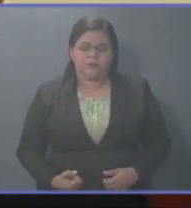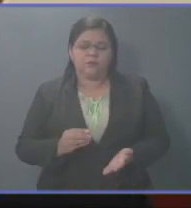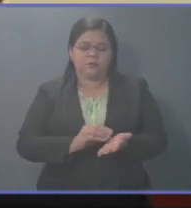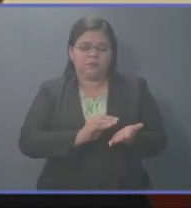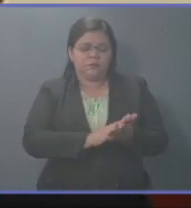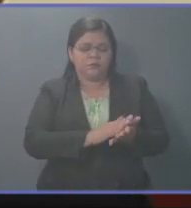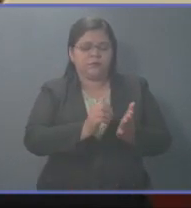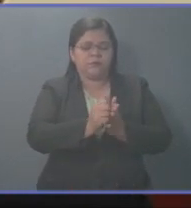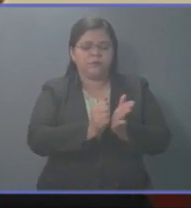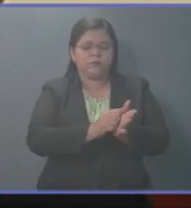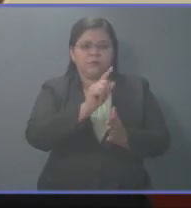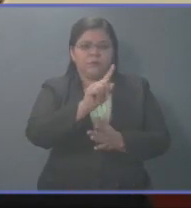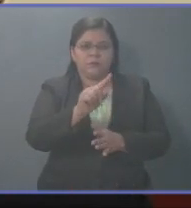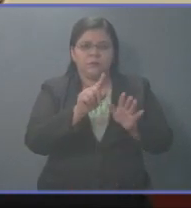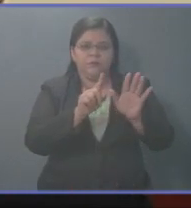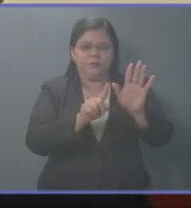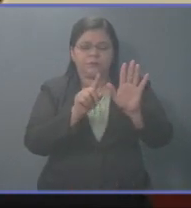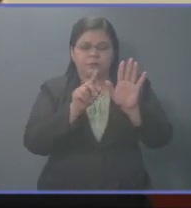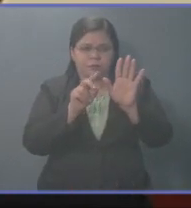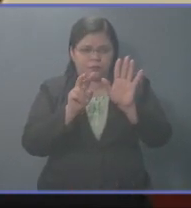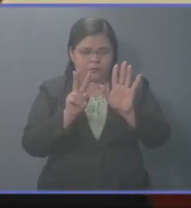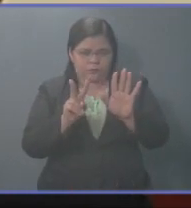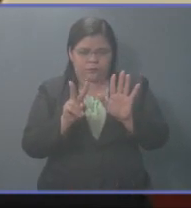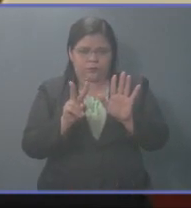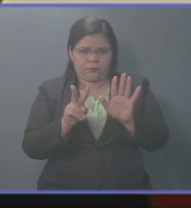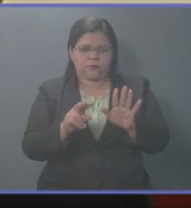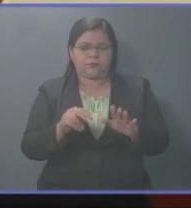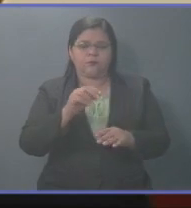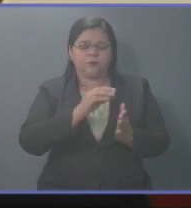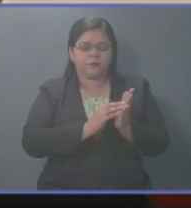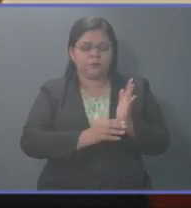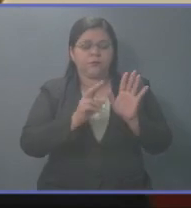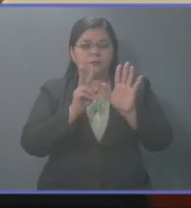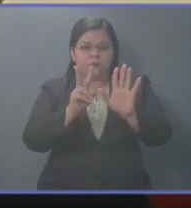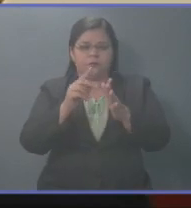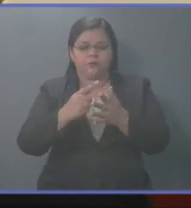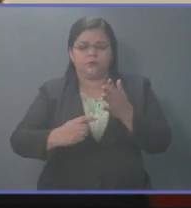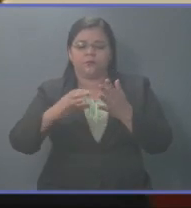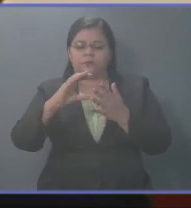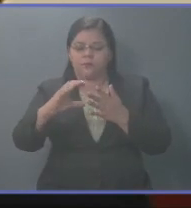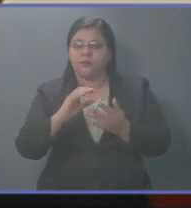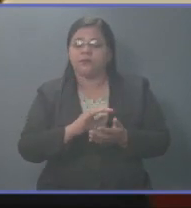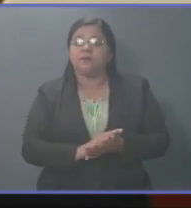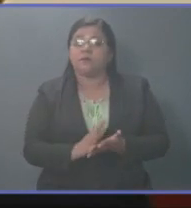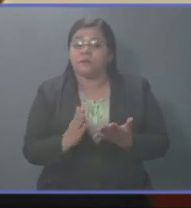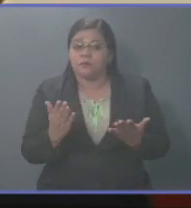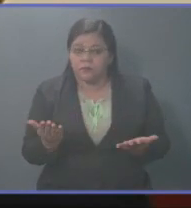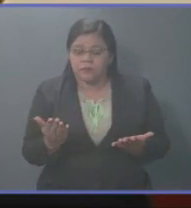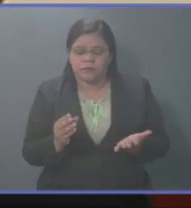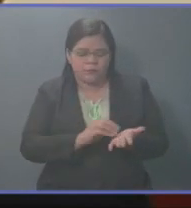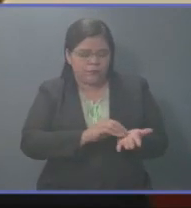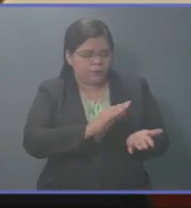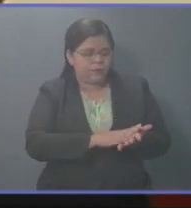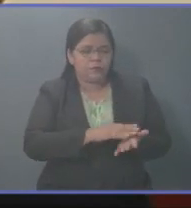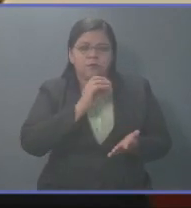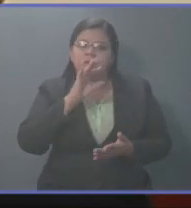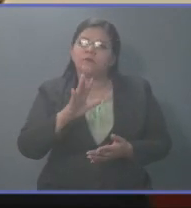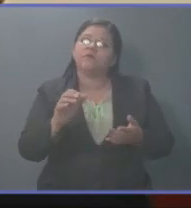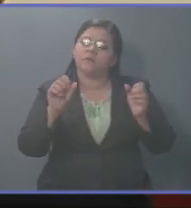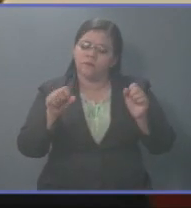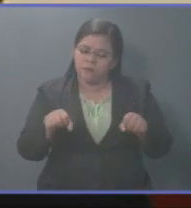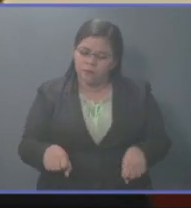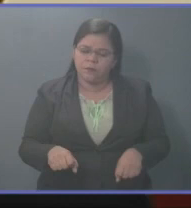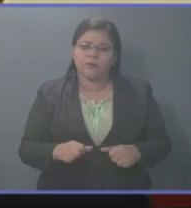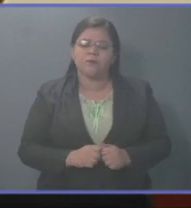artículo 167, ordinal 7 de la Constitución, el cual prescribe la